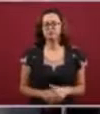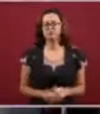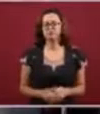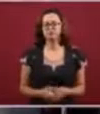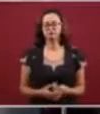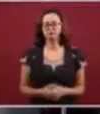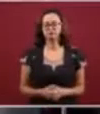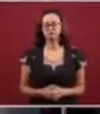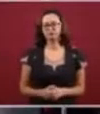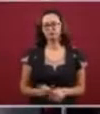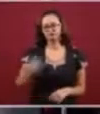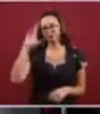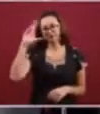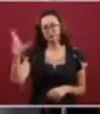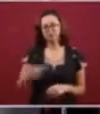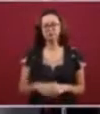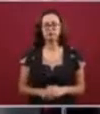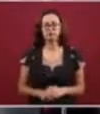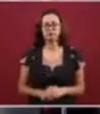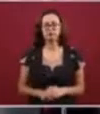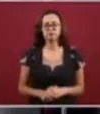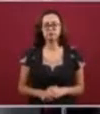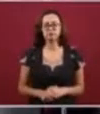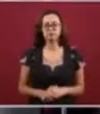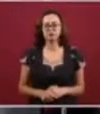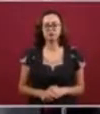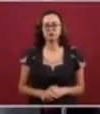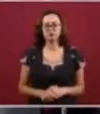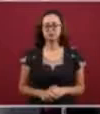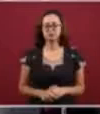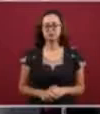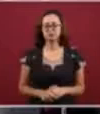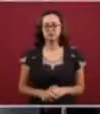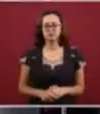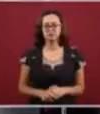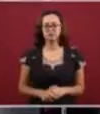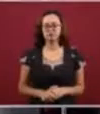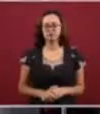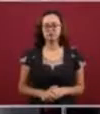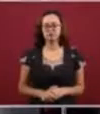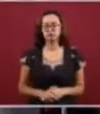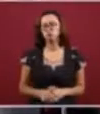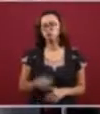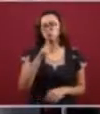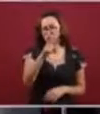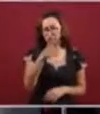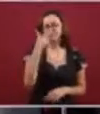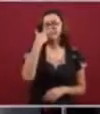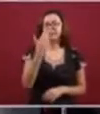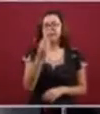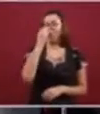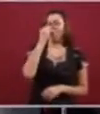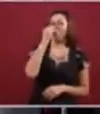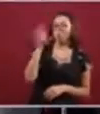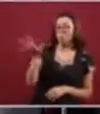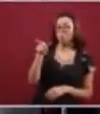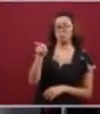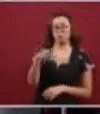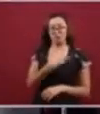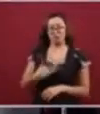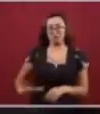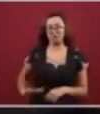Hola. Hola. Sí. ¿Usted le quiere endilgar al presidente López Obrador el despido de varios trabajadores y ganaba